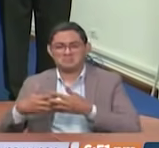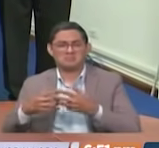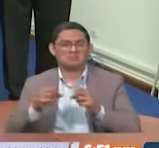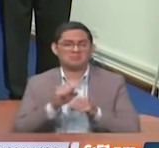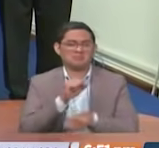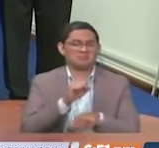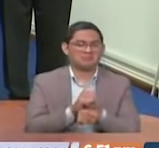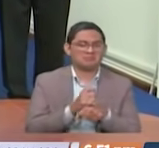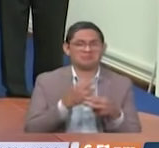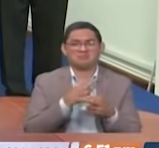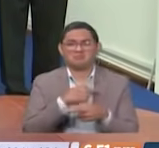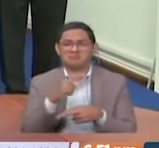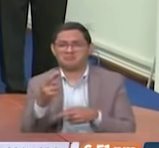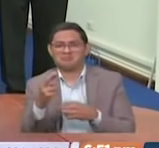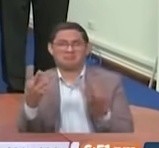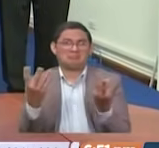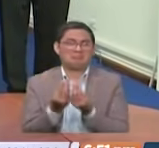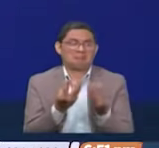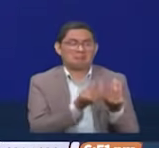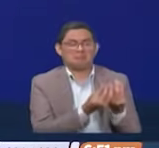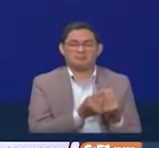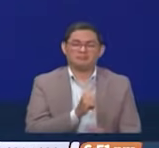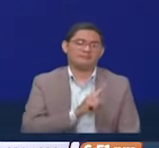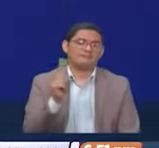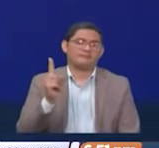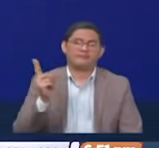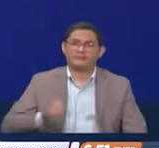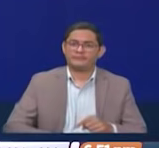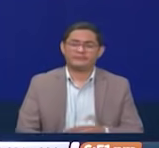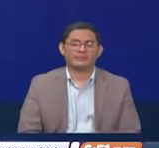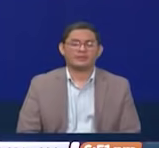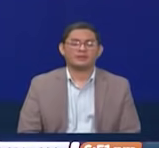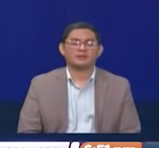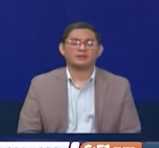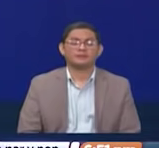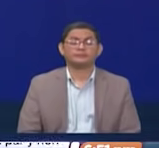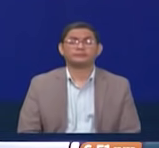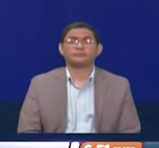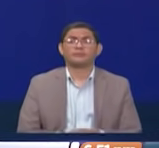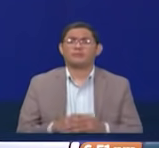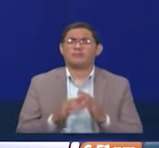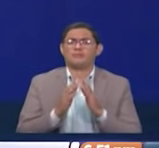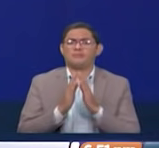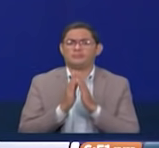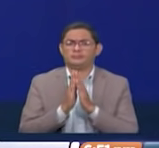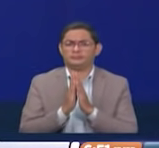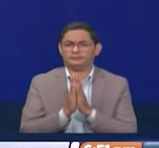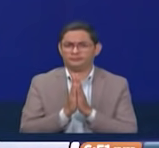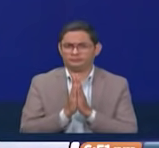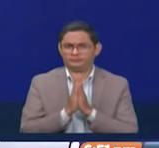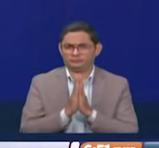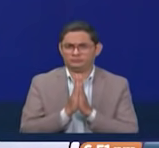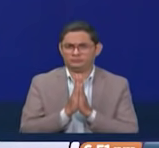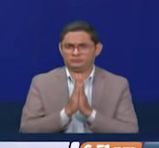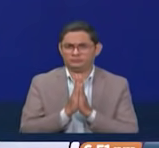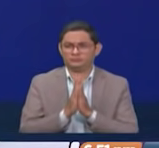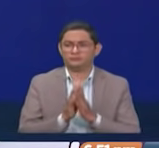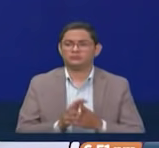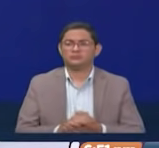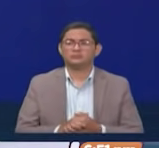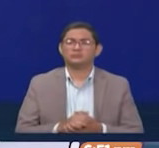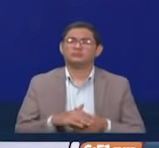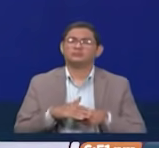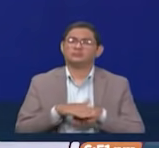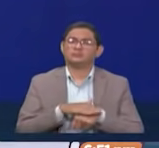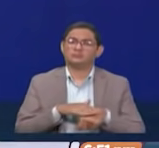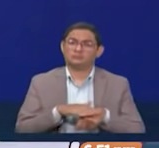o religiosa solicitamos a todos de la manera más respetuosa que